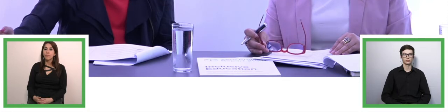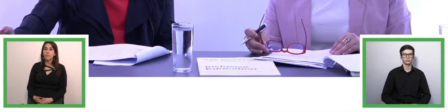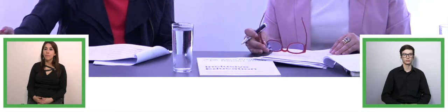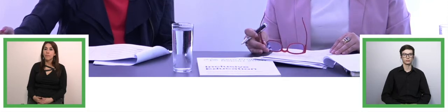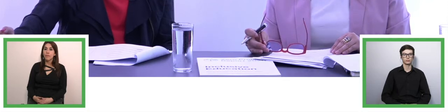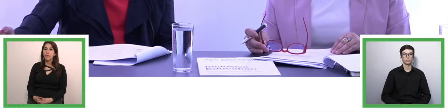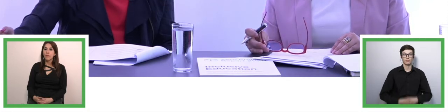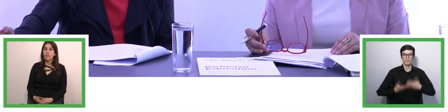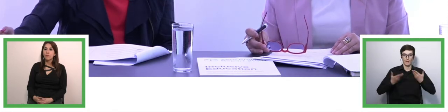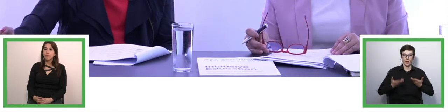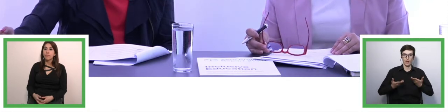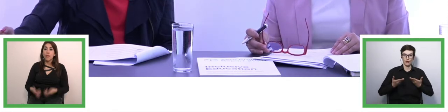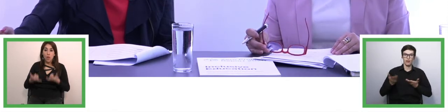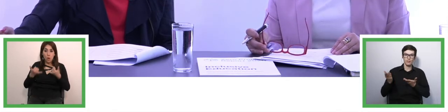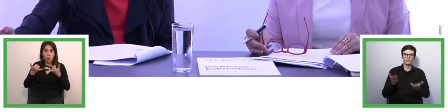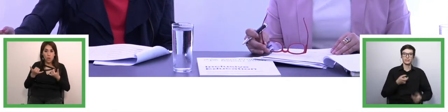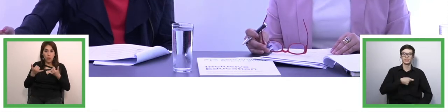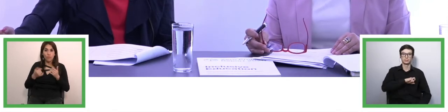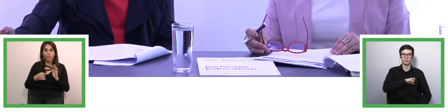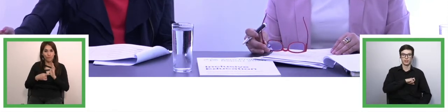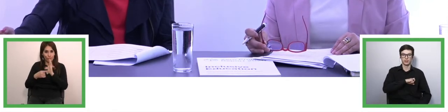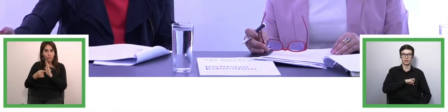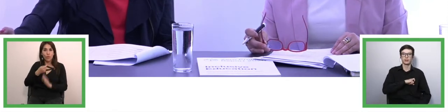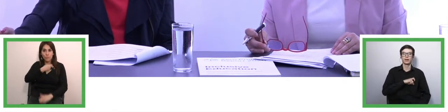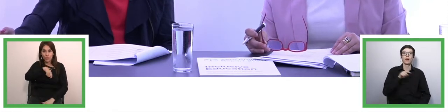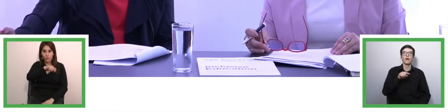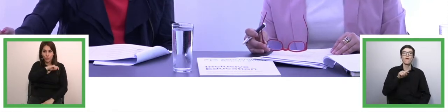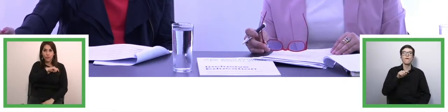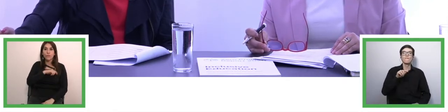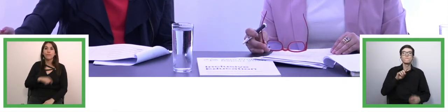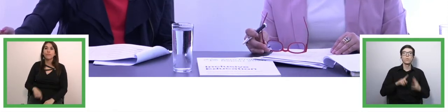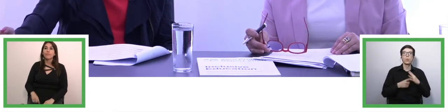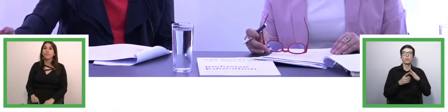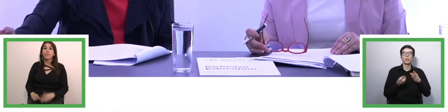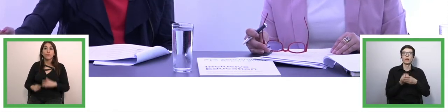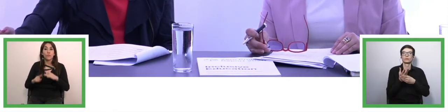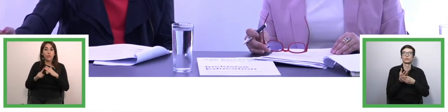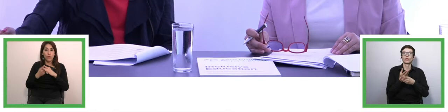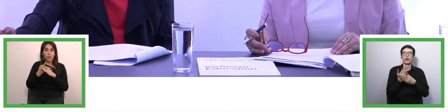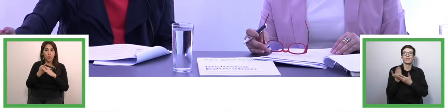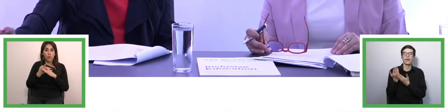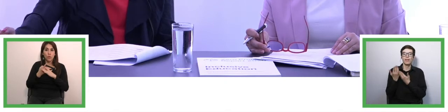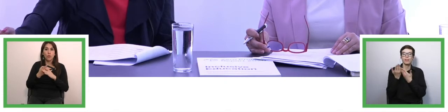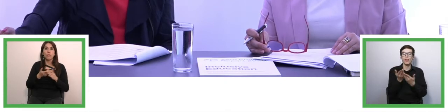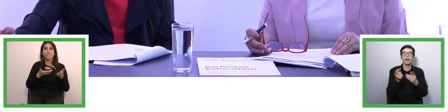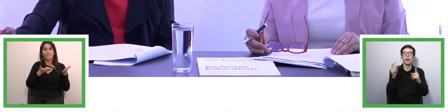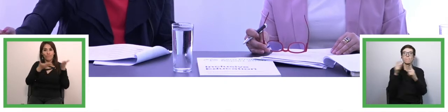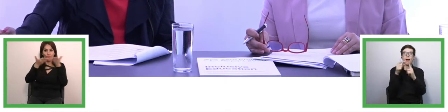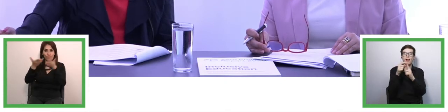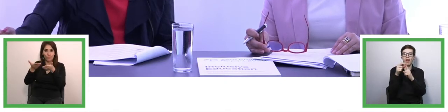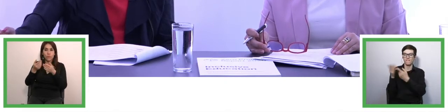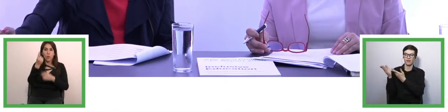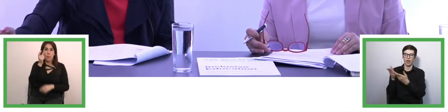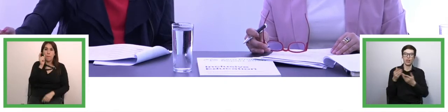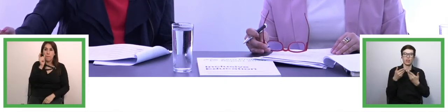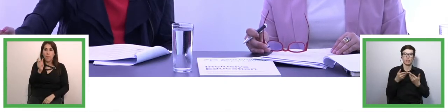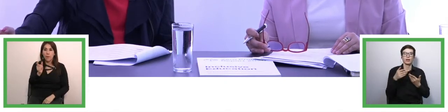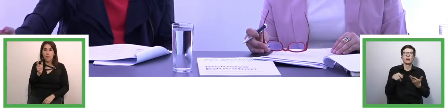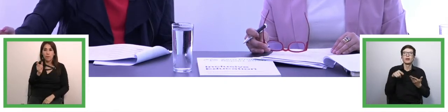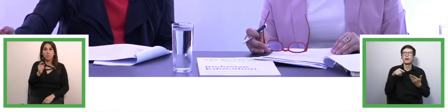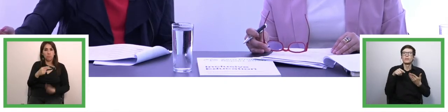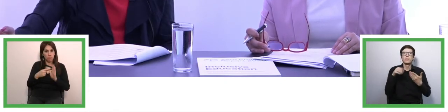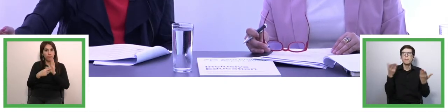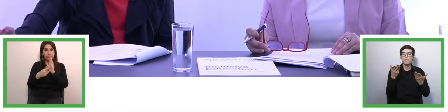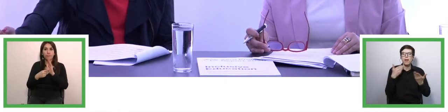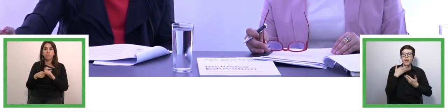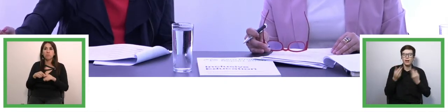Y ahora a España. Fundación Dales la Palabra. Modelo de escuela inclusiva, libre de ruidos para estudiantes